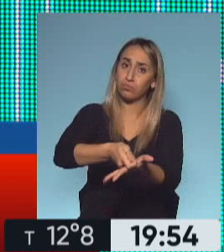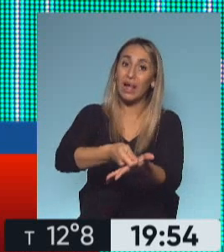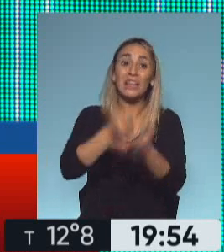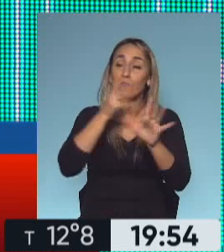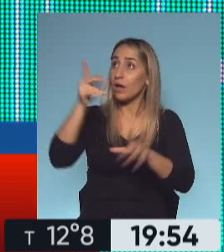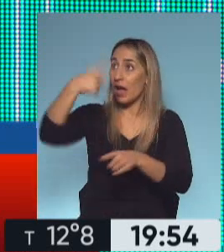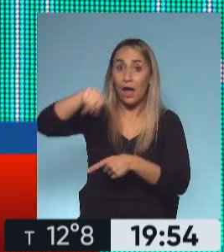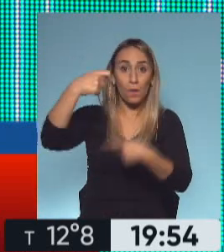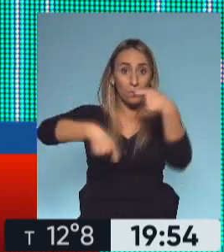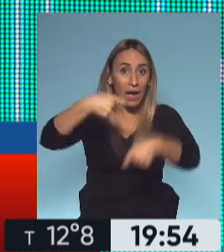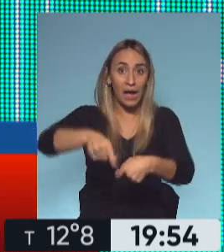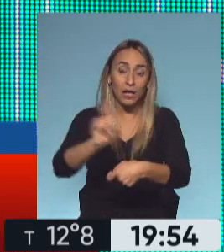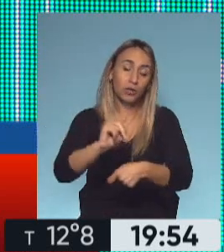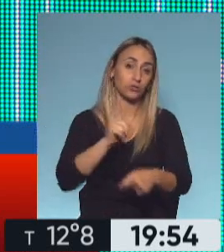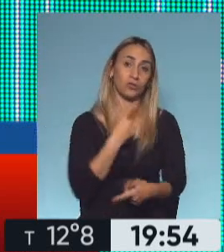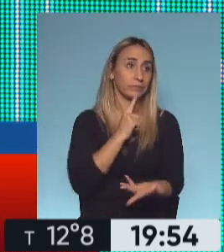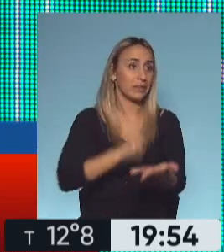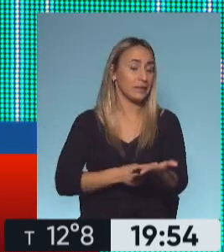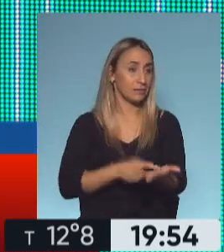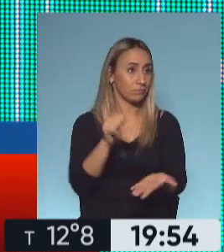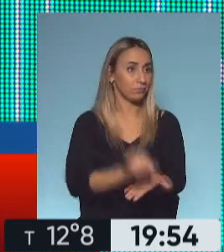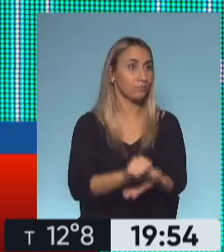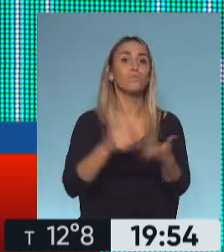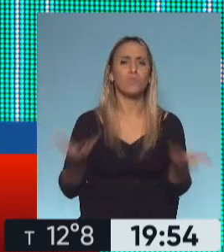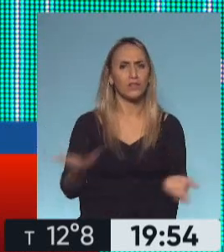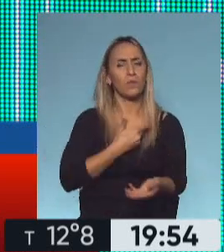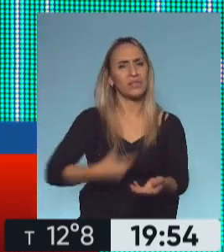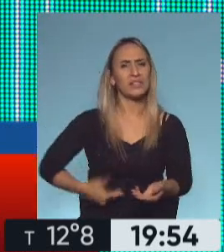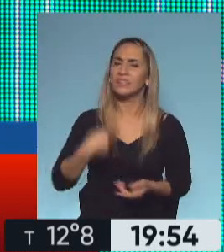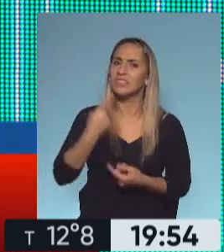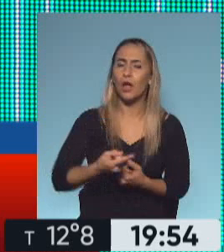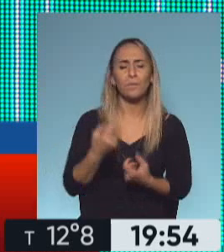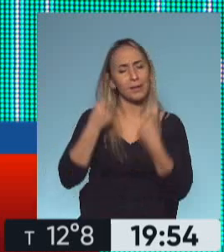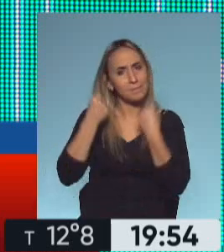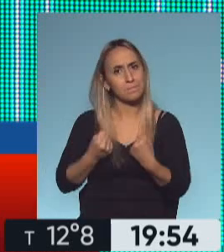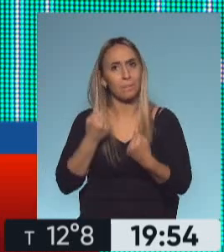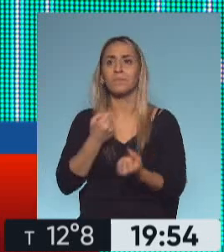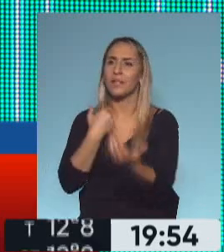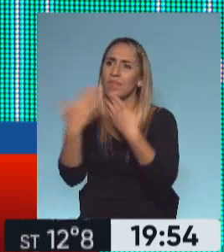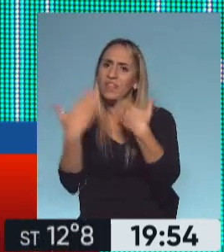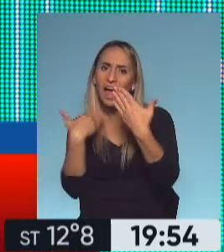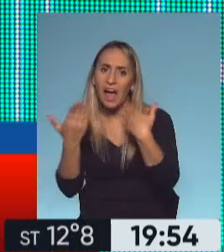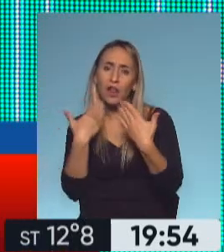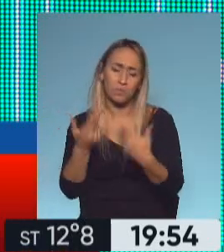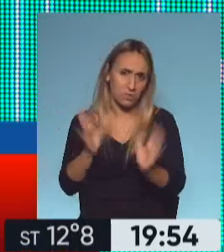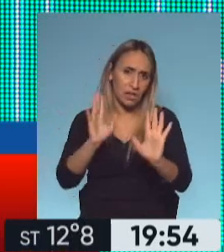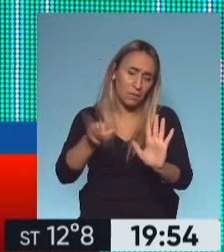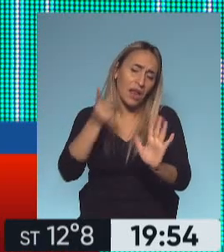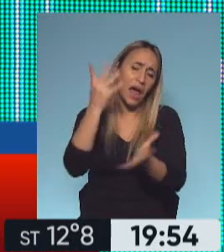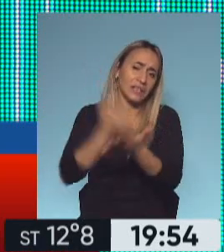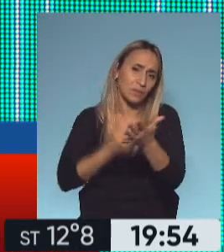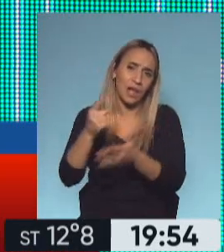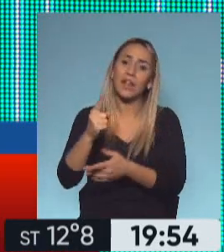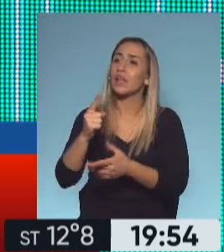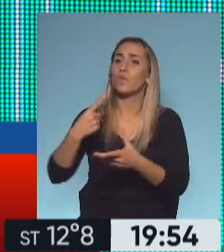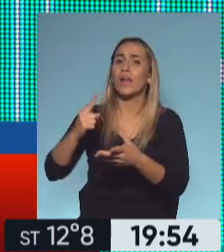no podríamos haber tomado estas medidas, con lo cual nuestro presidente sigue siempre apostando al diálogo, al reconocimiento de que no toda la oposición y no todos los multimillonarios